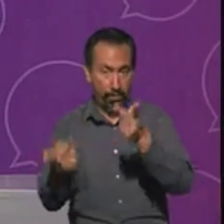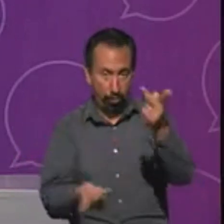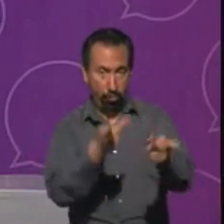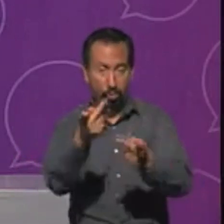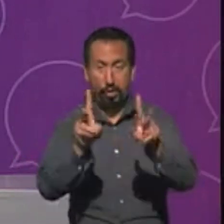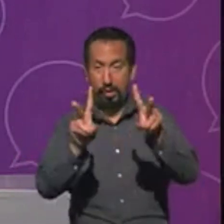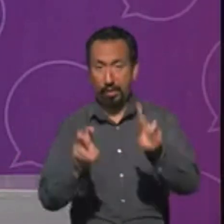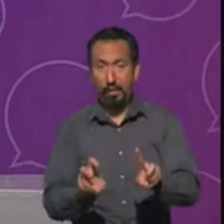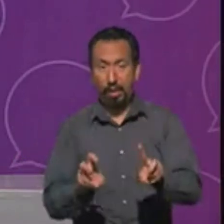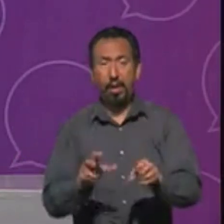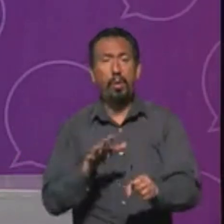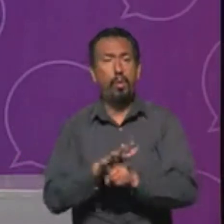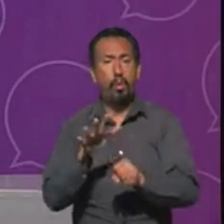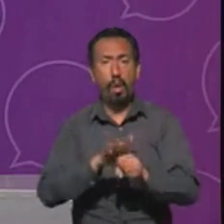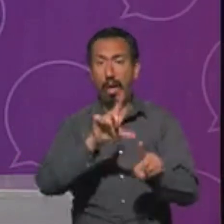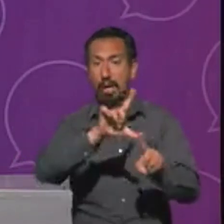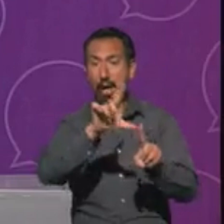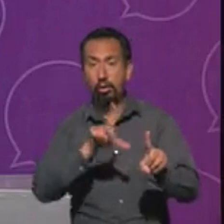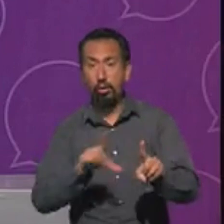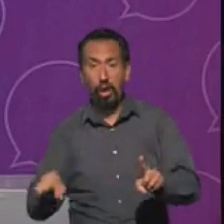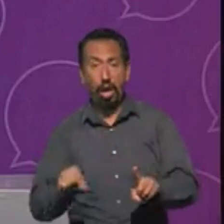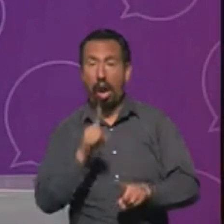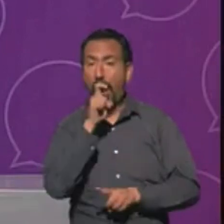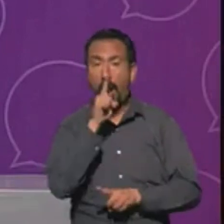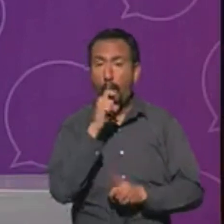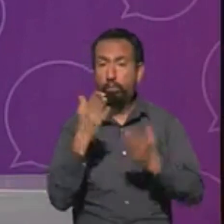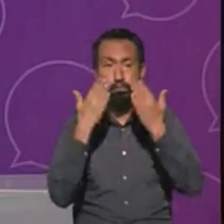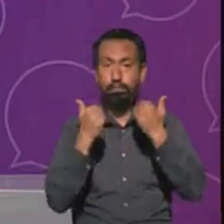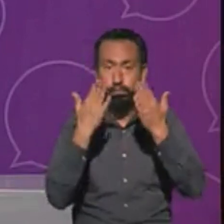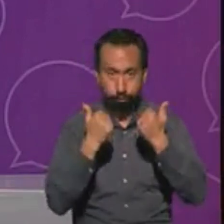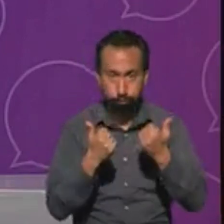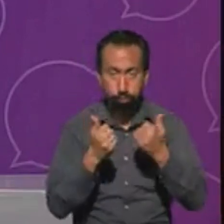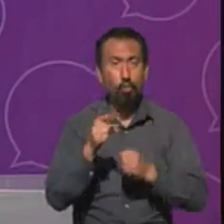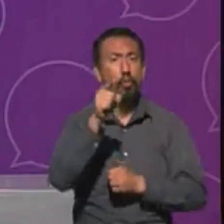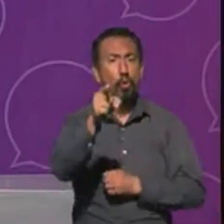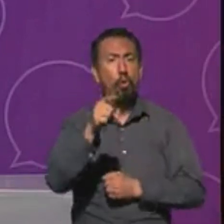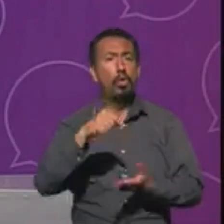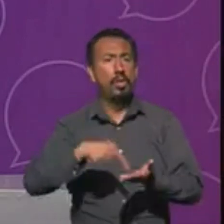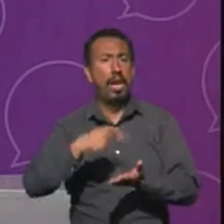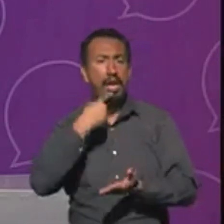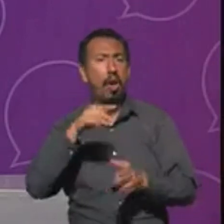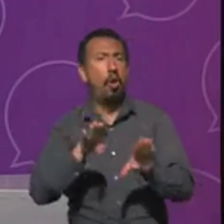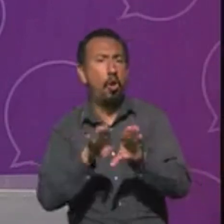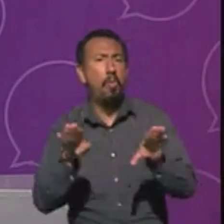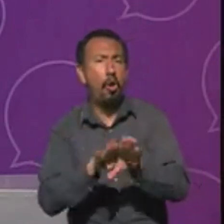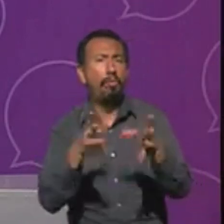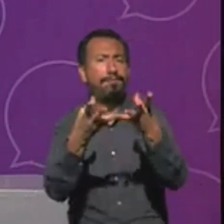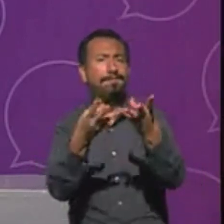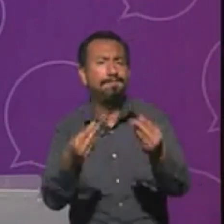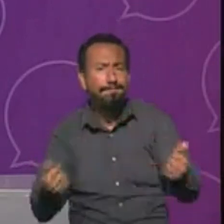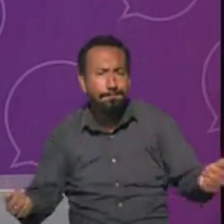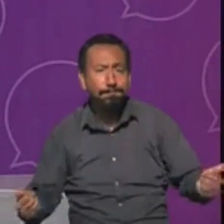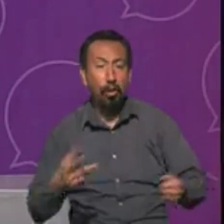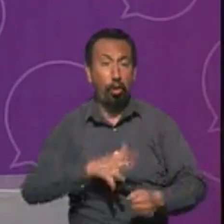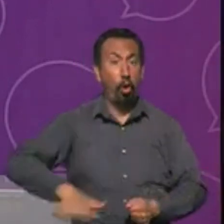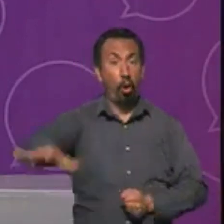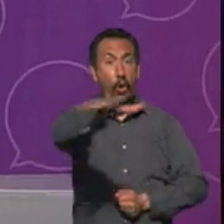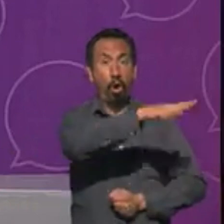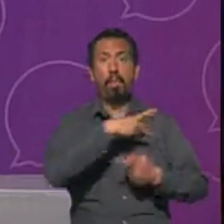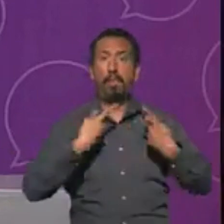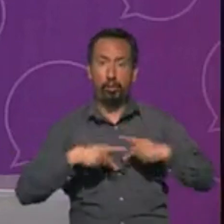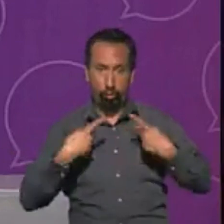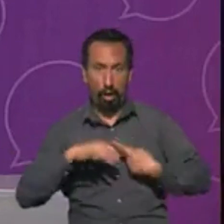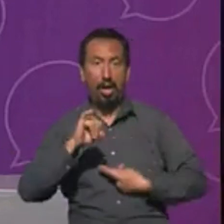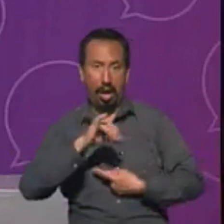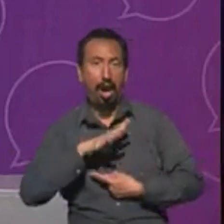con respecto a la problemática de la escasez del agua a nivel nacional Qué medidas se tomarán en el municipio de Celaya para garantizar el vital líquido